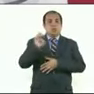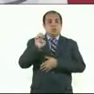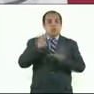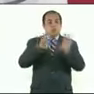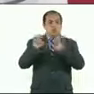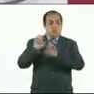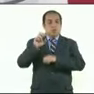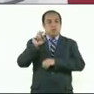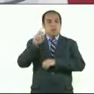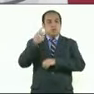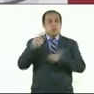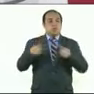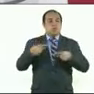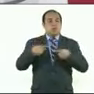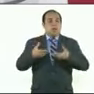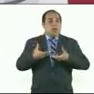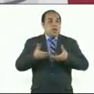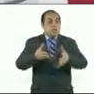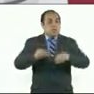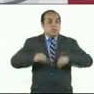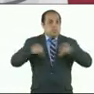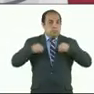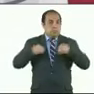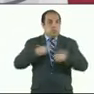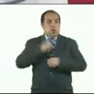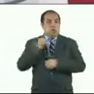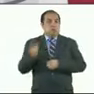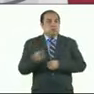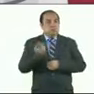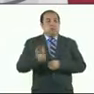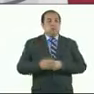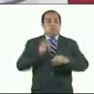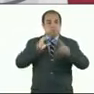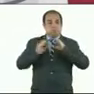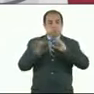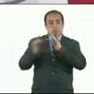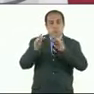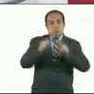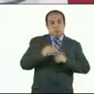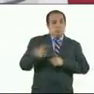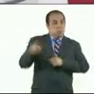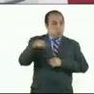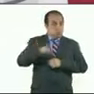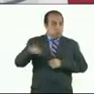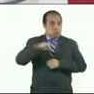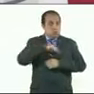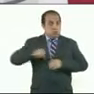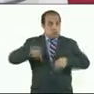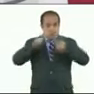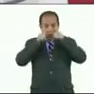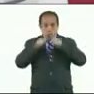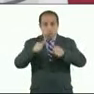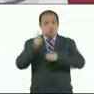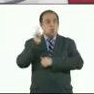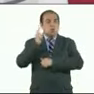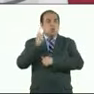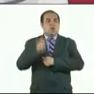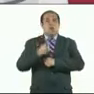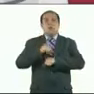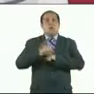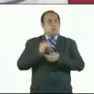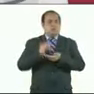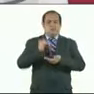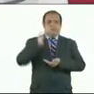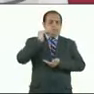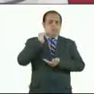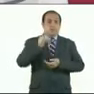pública que estamos en permanente comunicación y contacto con ellos y son a los que vamos a atender, esperemos que este número no crezca, la